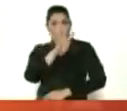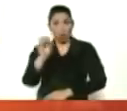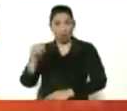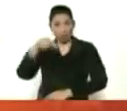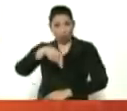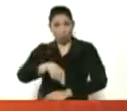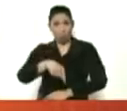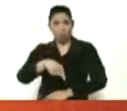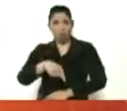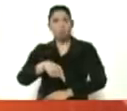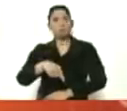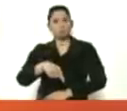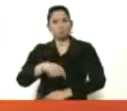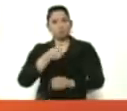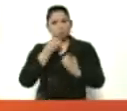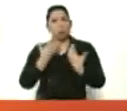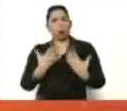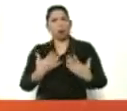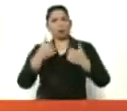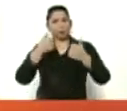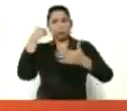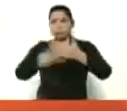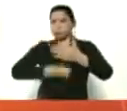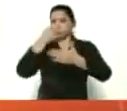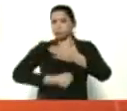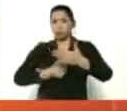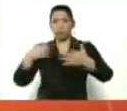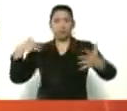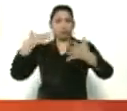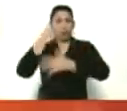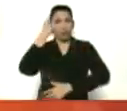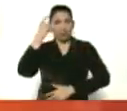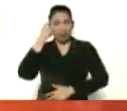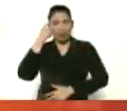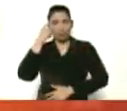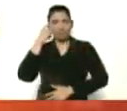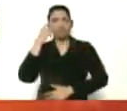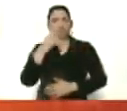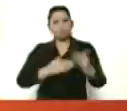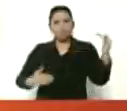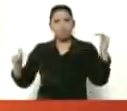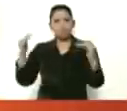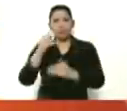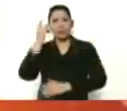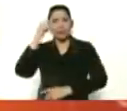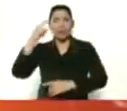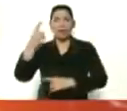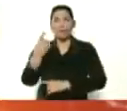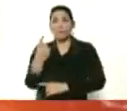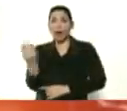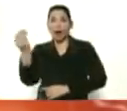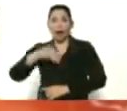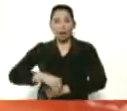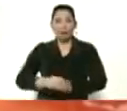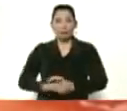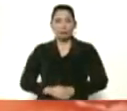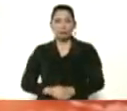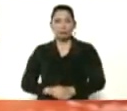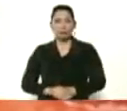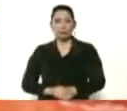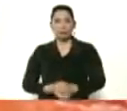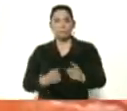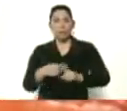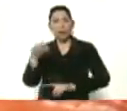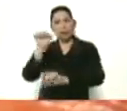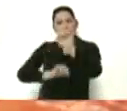ha valido la pena esta batalla de estos días y valdrá la pena la batalla de los días que están por venir, para